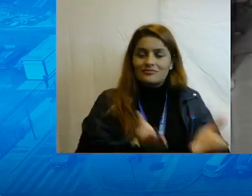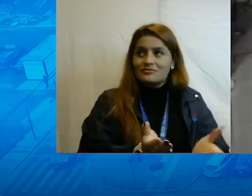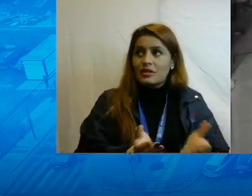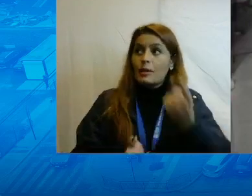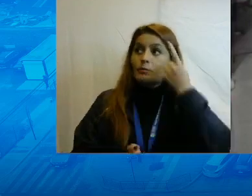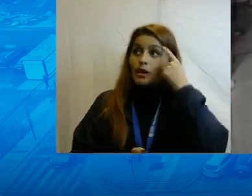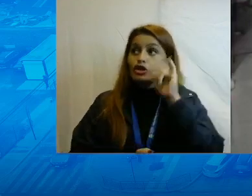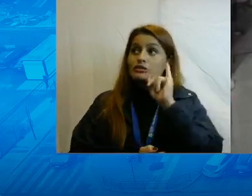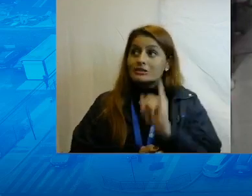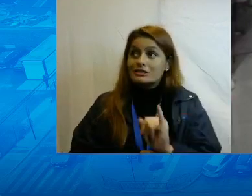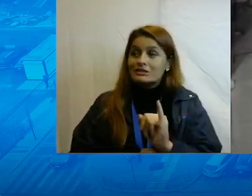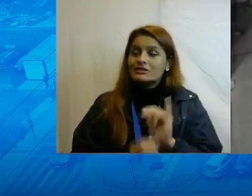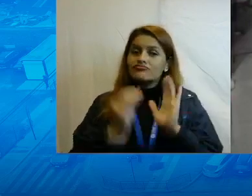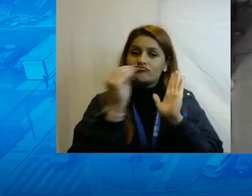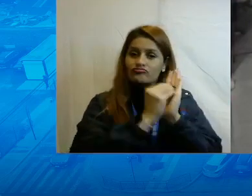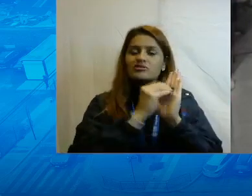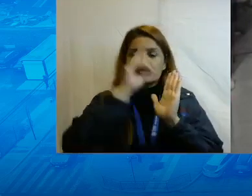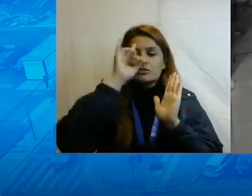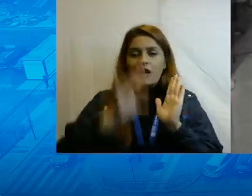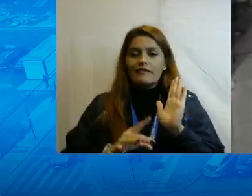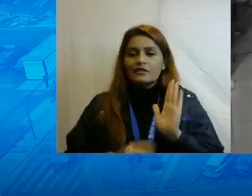sí está en consideración.